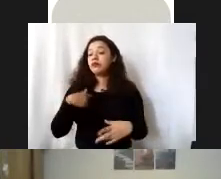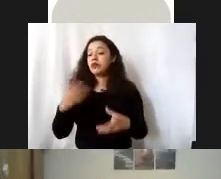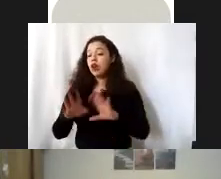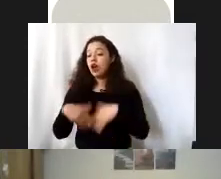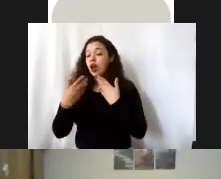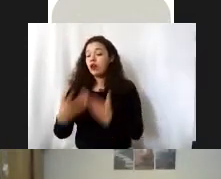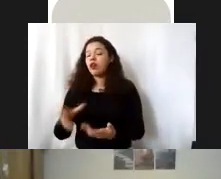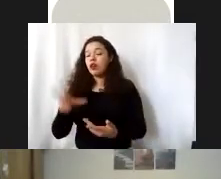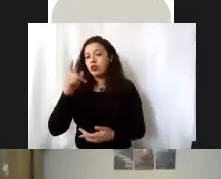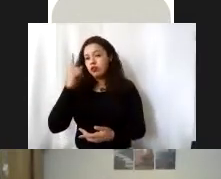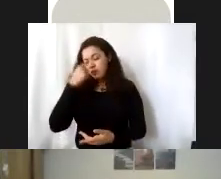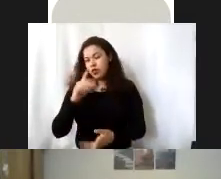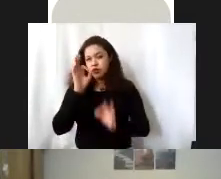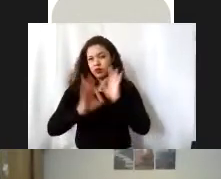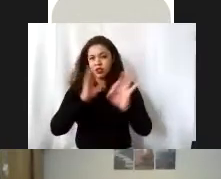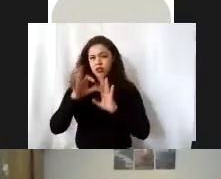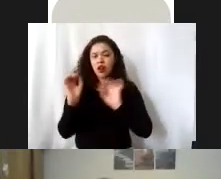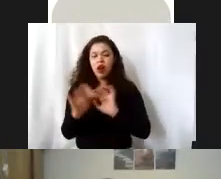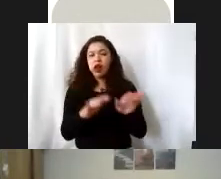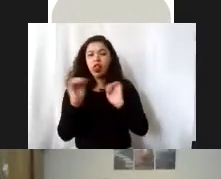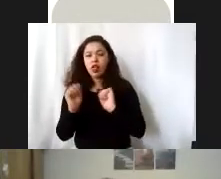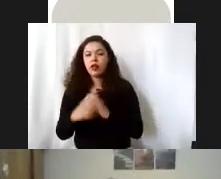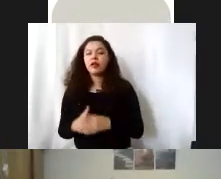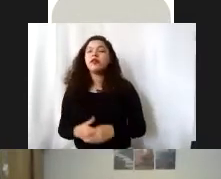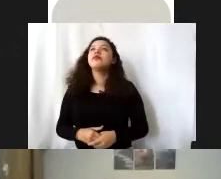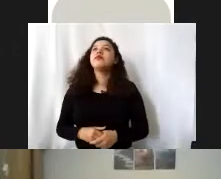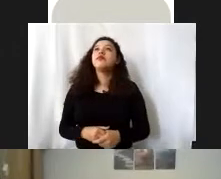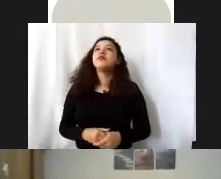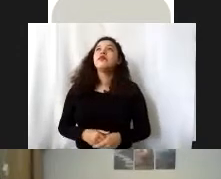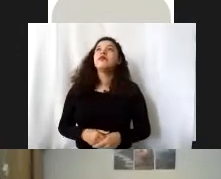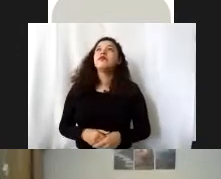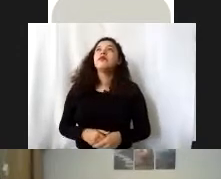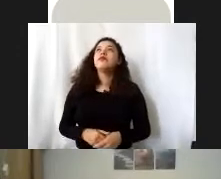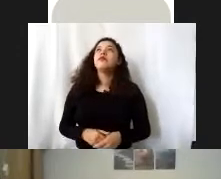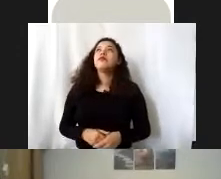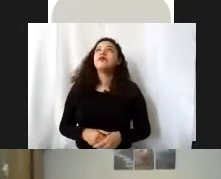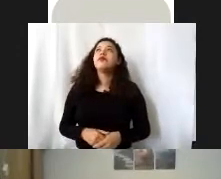los tratamientos. Pero lo está contemplado en el estudio.